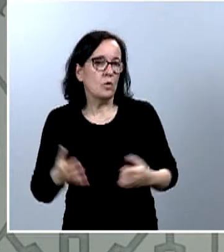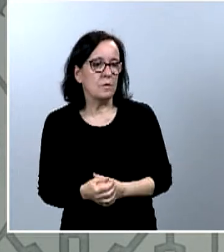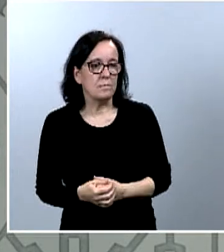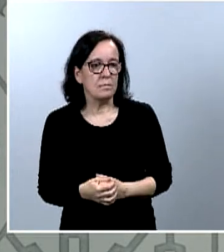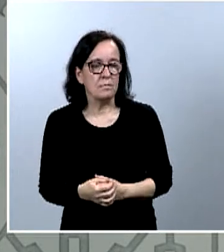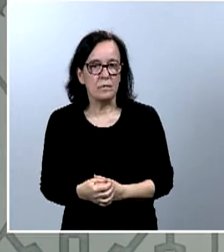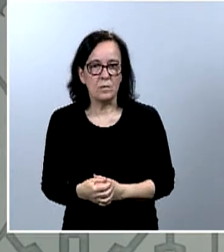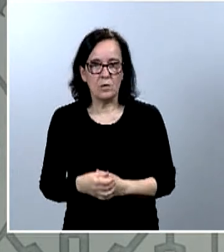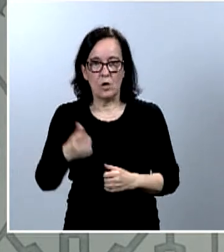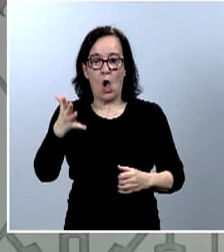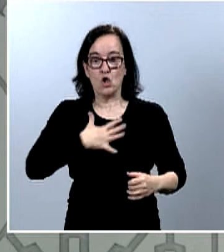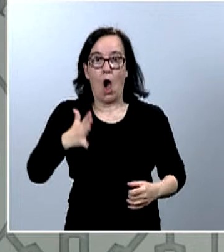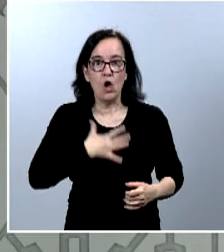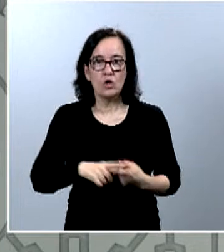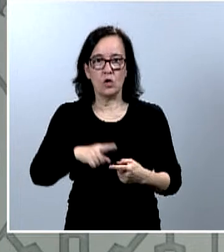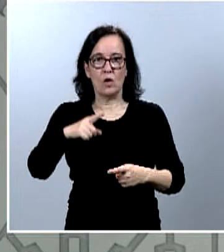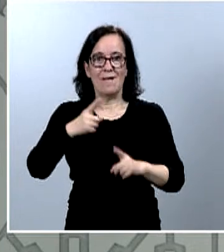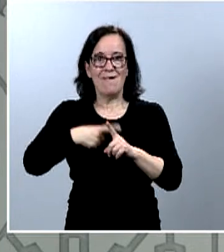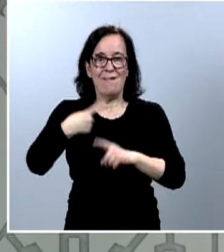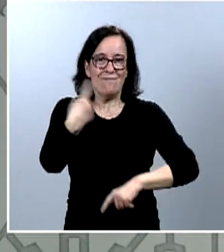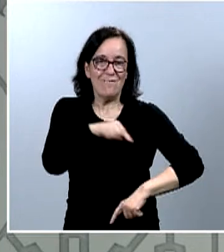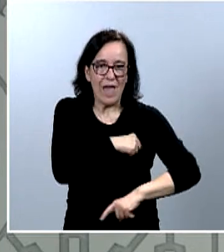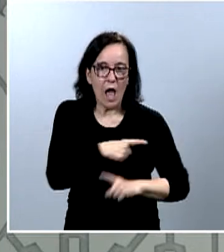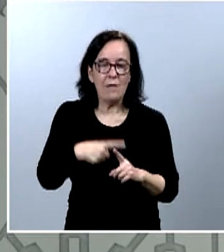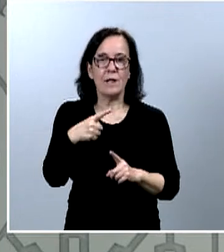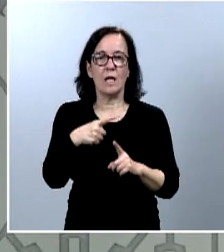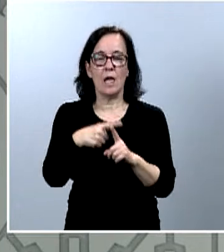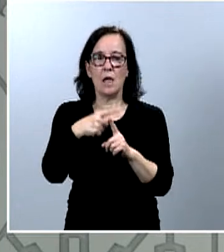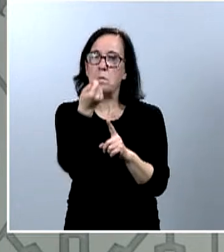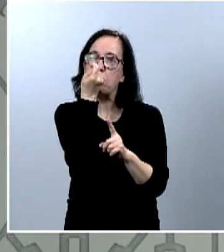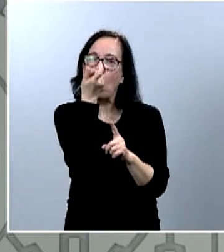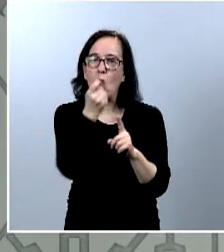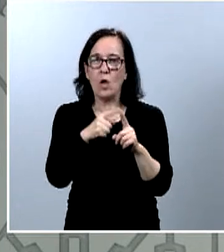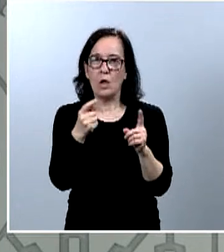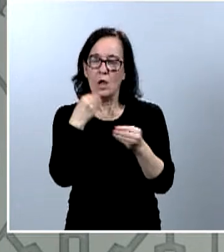una tos, un poco de fiebre, tener un